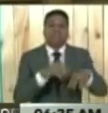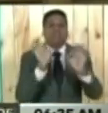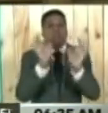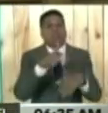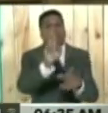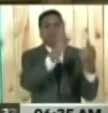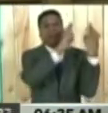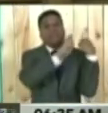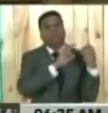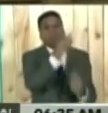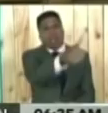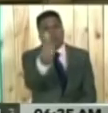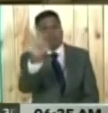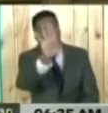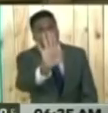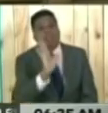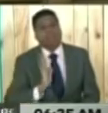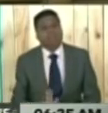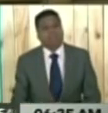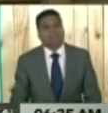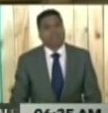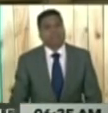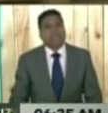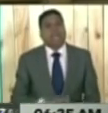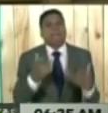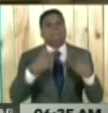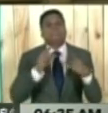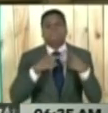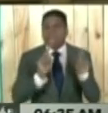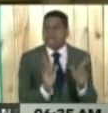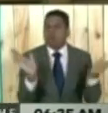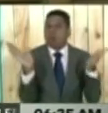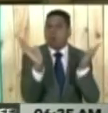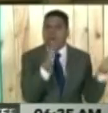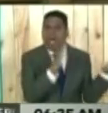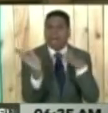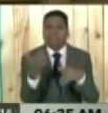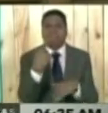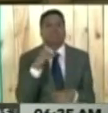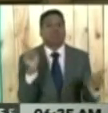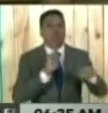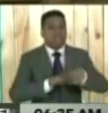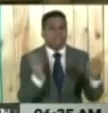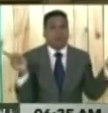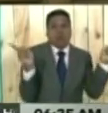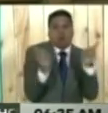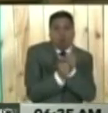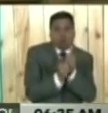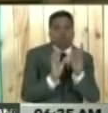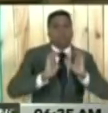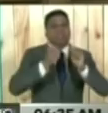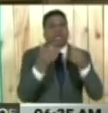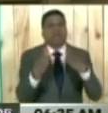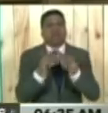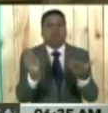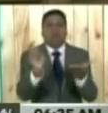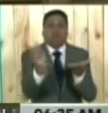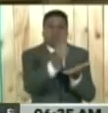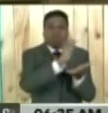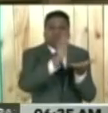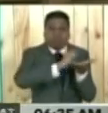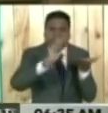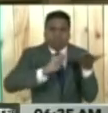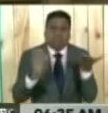ustedes. Ahora, a partir de ahí, en abril, cuando se dan cuenta que los tiempos se les están acortando y que ya no les da, empezaron la recolección de firmas.